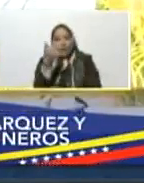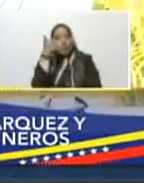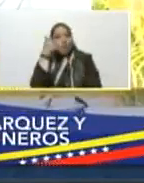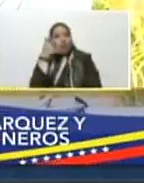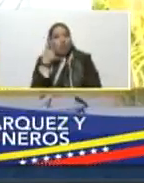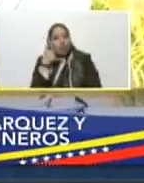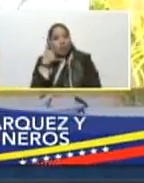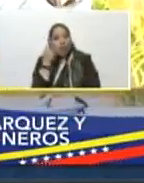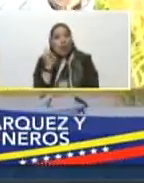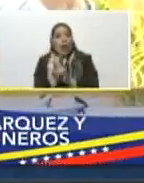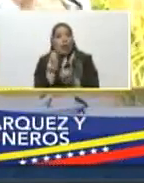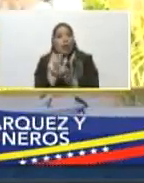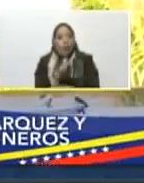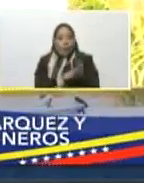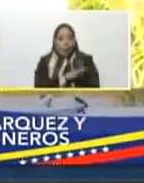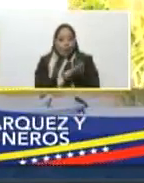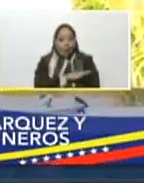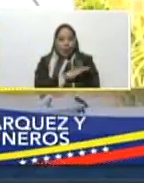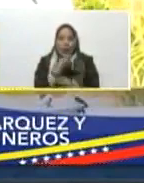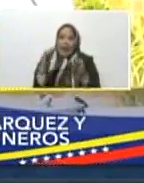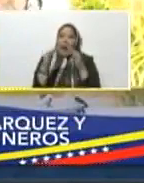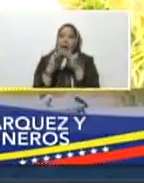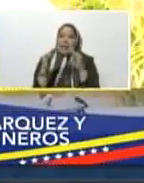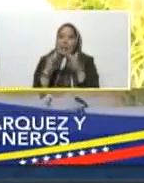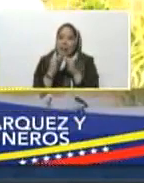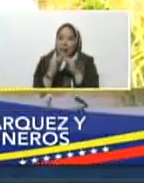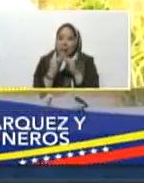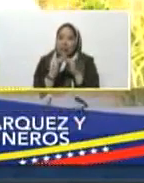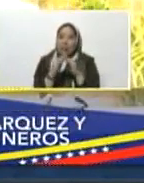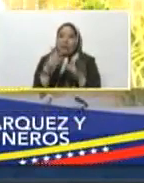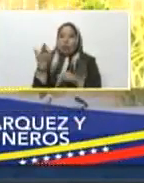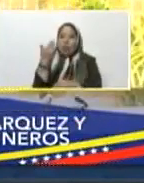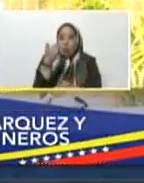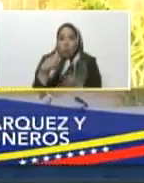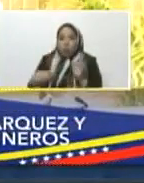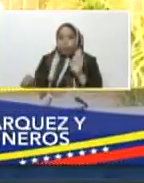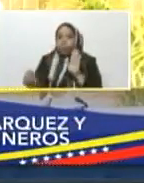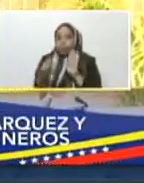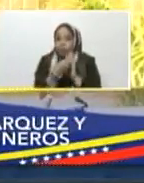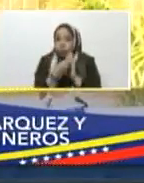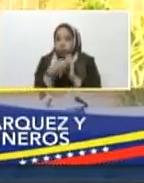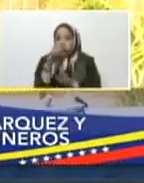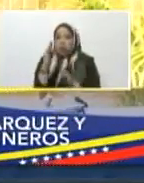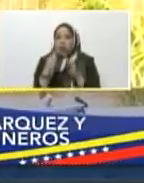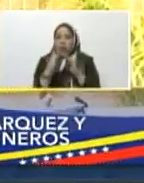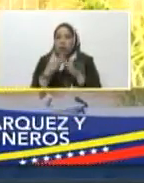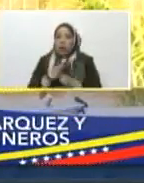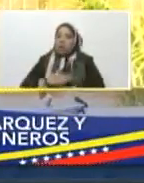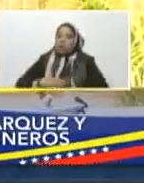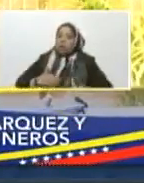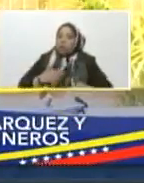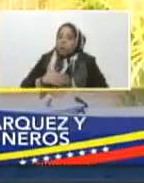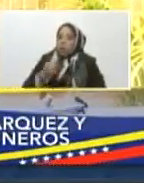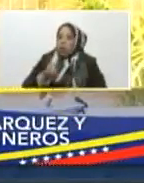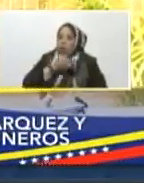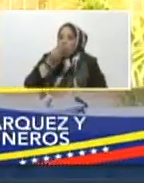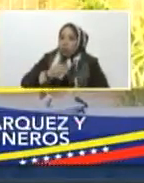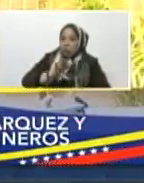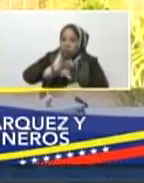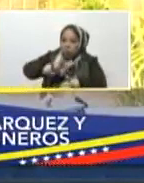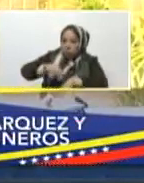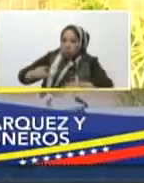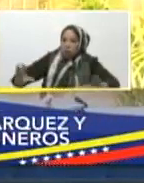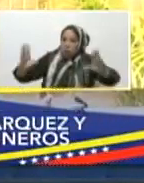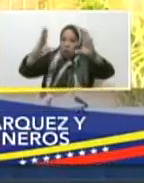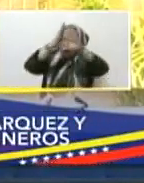póngalo en su computadora en la casa. Si usted tiene una computadora en su casa, ponga ahí llega a su casa más tranquila en la tarde-noche, pa, pa, pa,